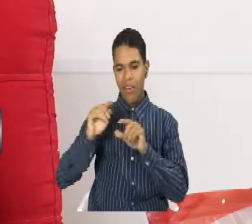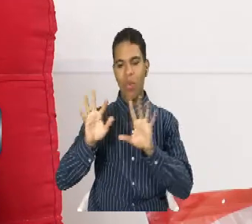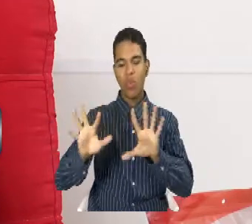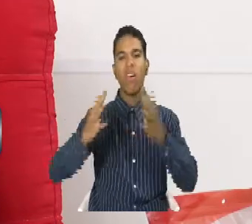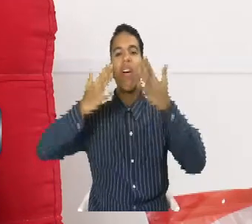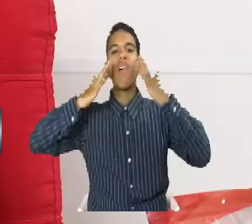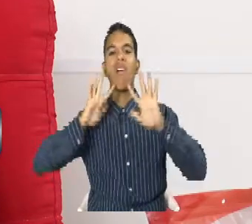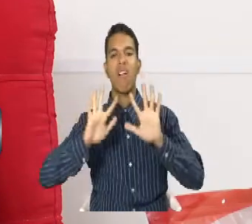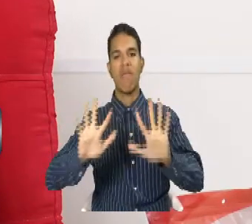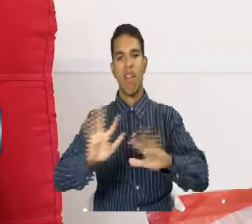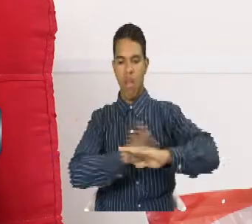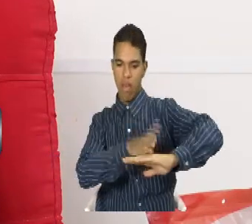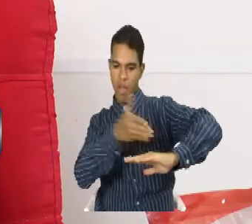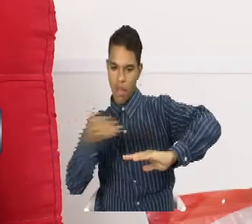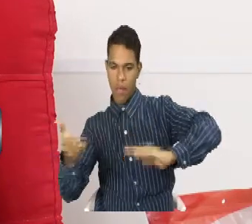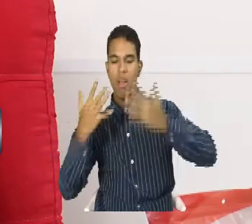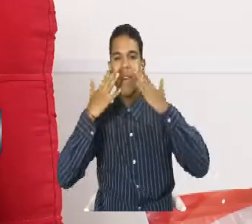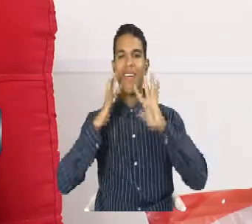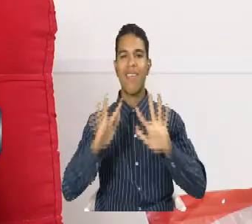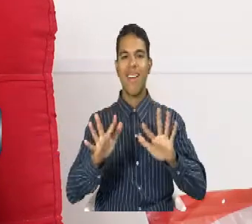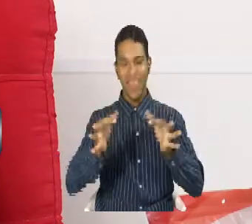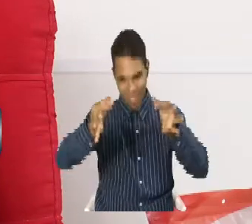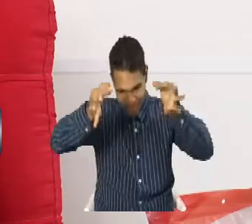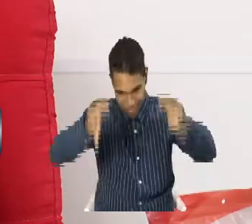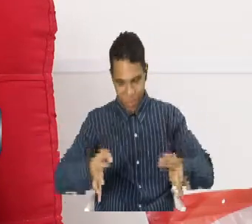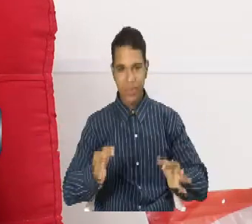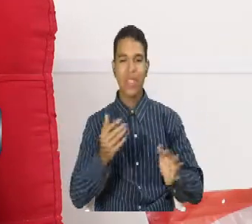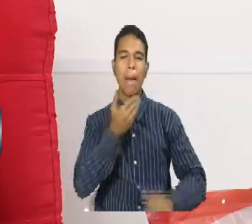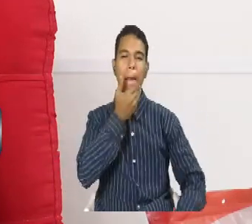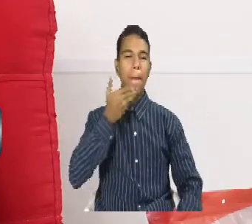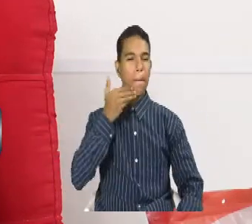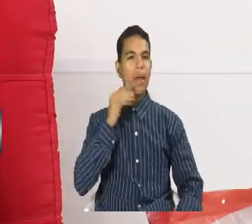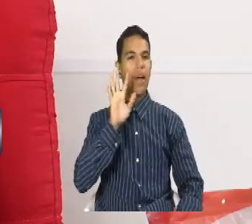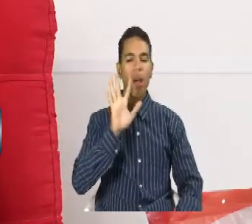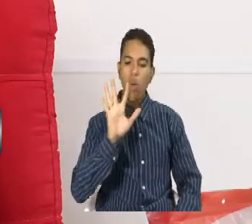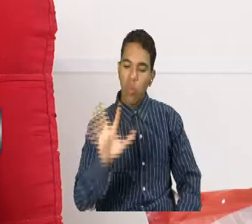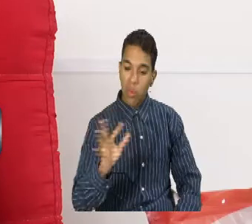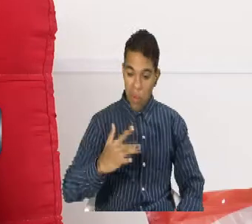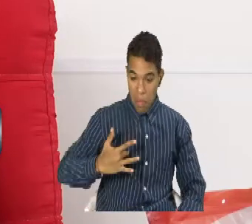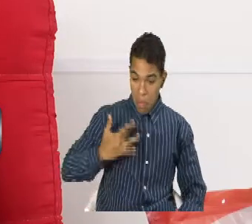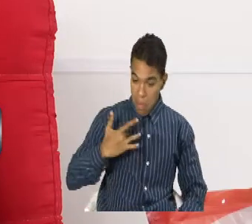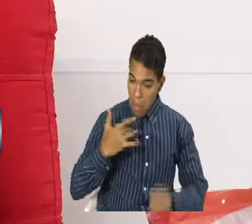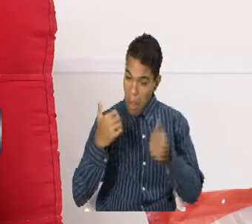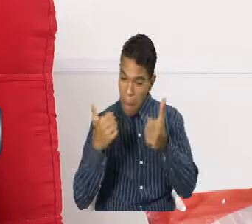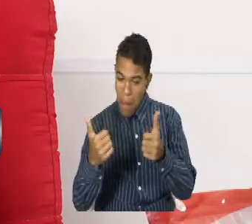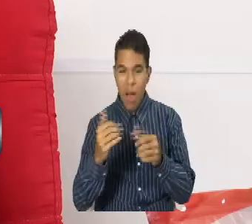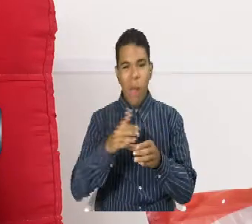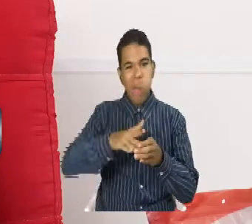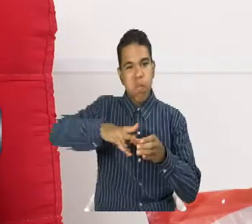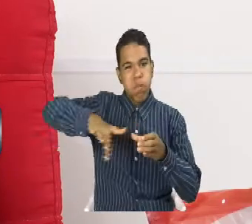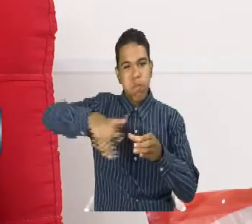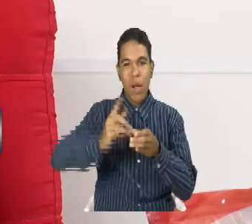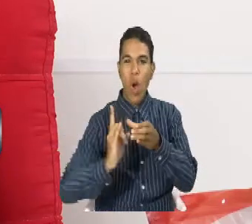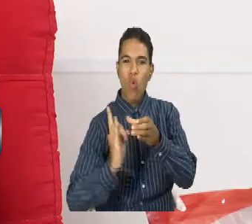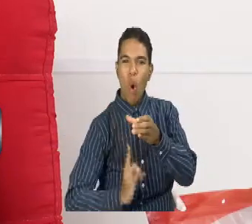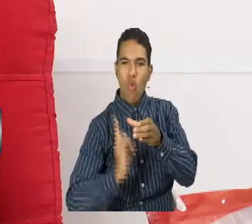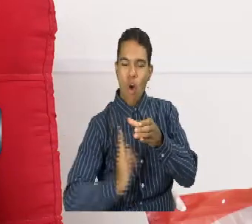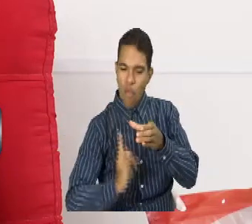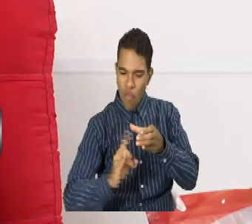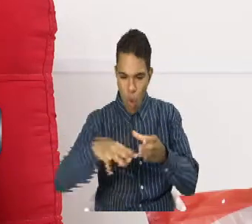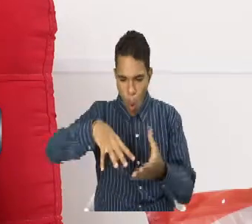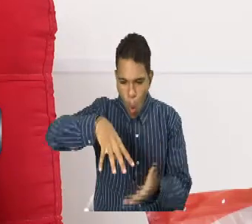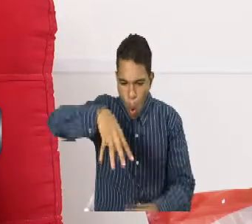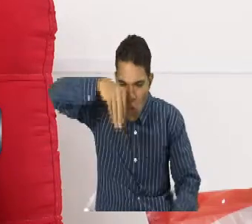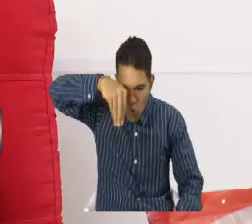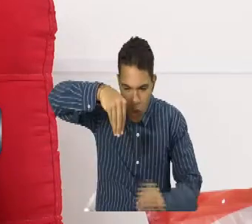la verdad que lo ideal sería realizarlo hasta que el paciente deje de drenar. Nosotros en nuestro centro de estética, a